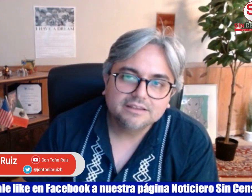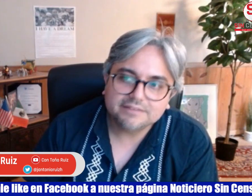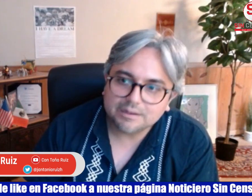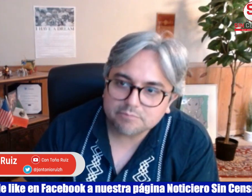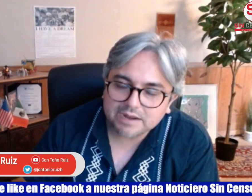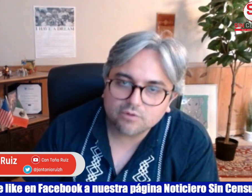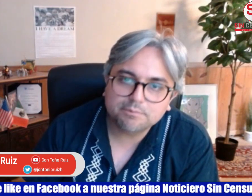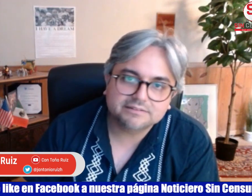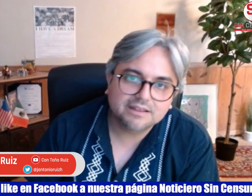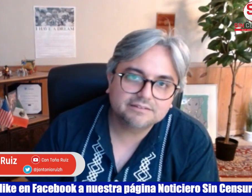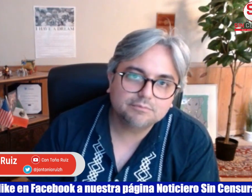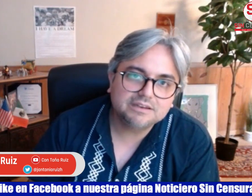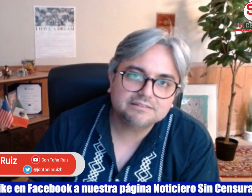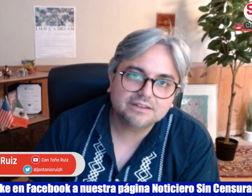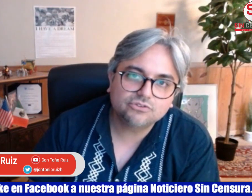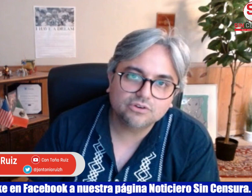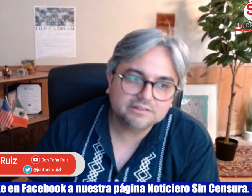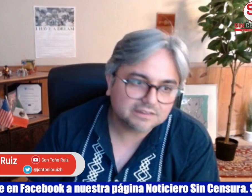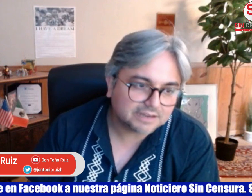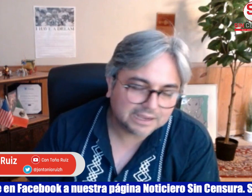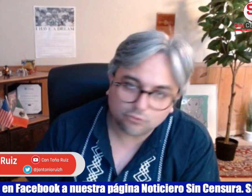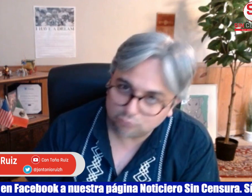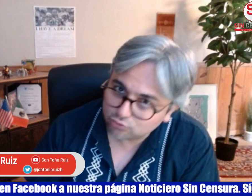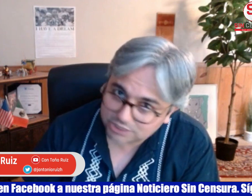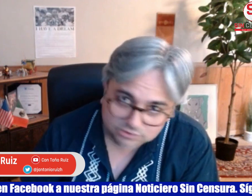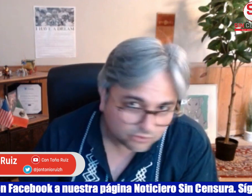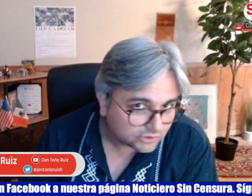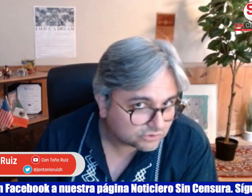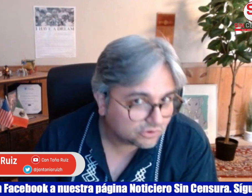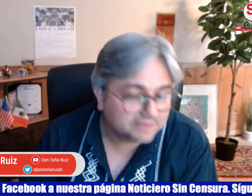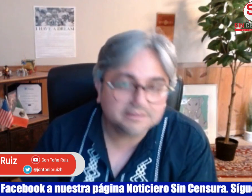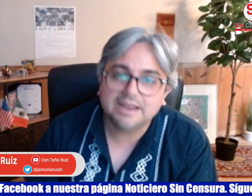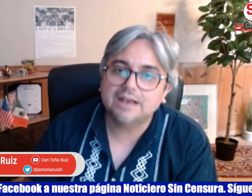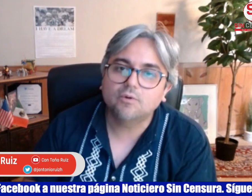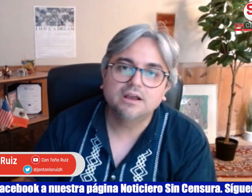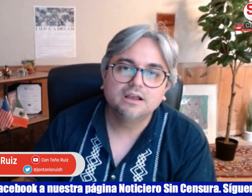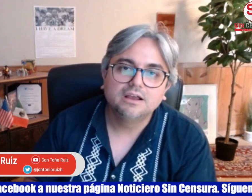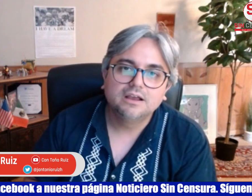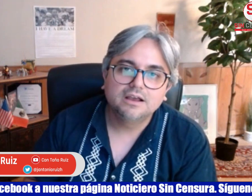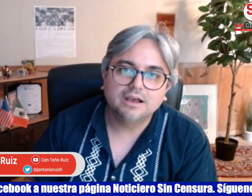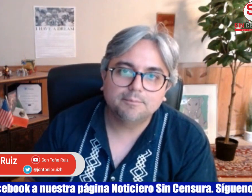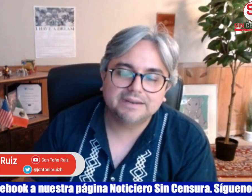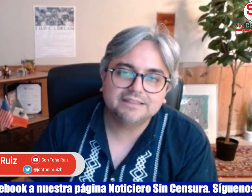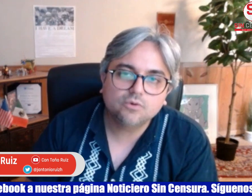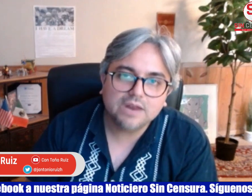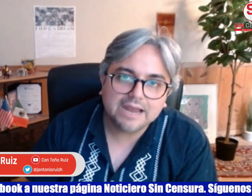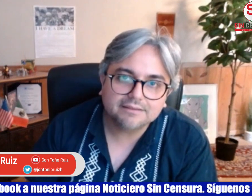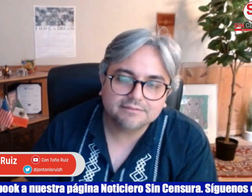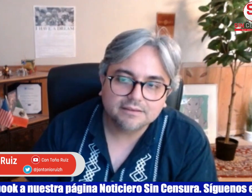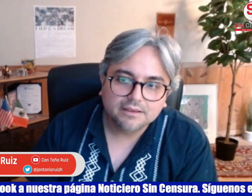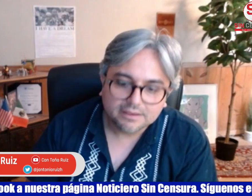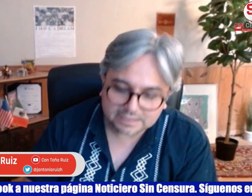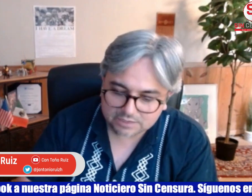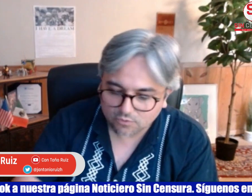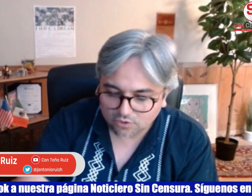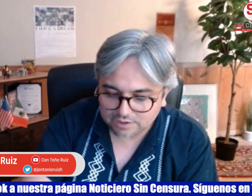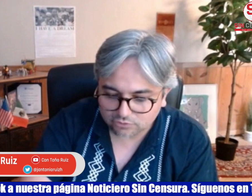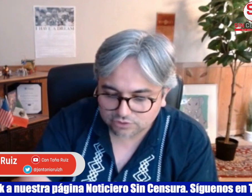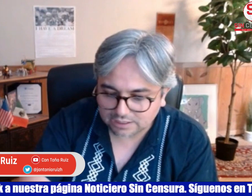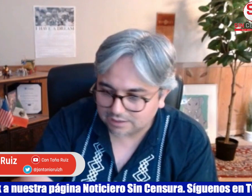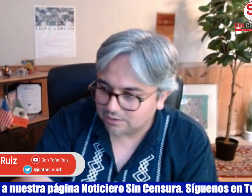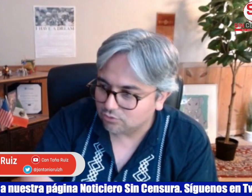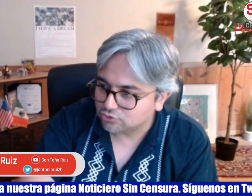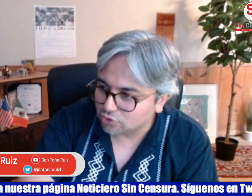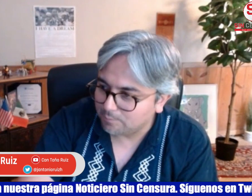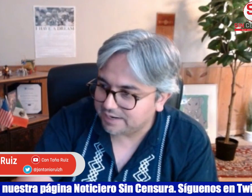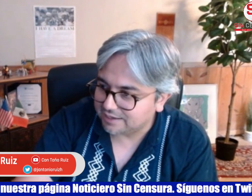federal. Sin embargo, en pasadas administraciones se entregaron muchas concesiones del agua a particulares. Y uno de